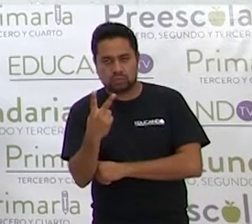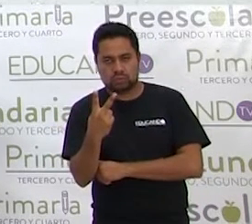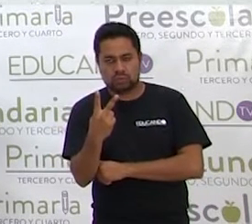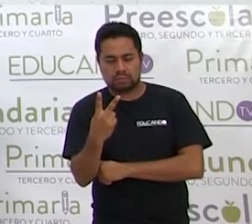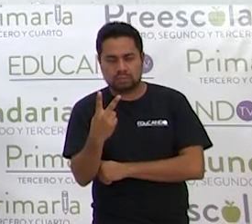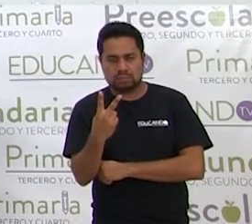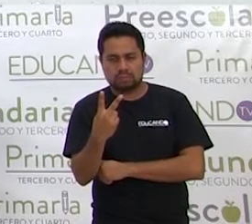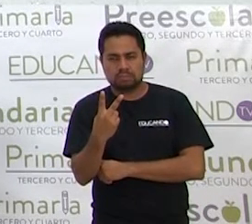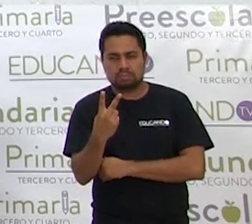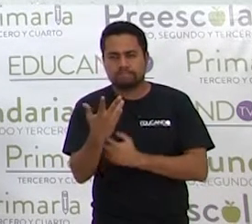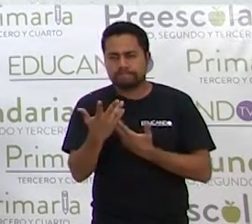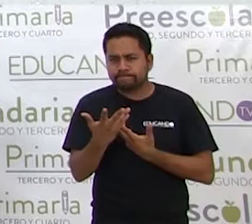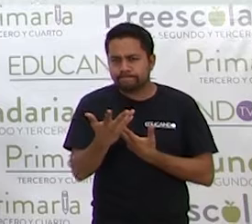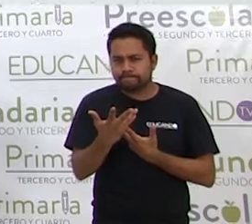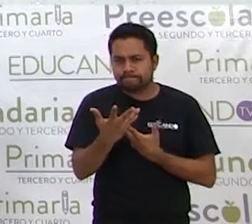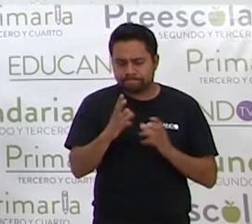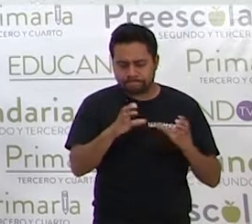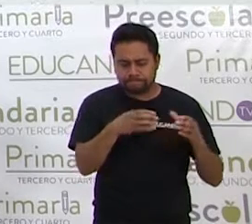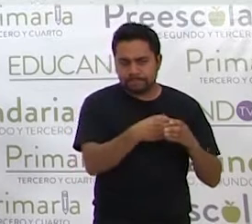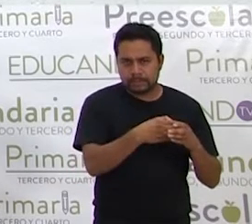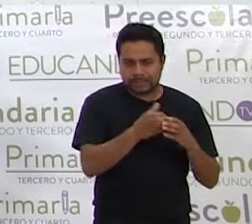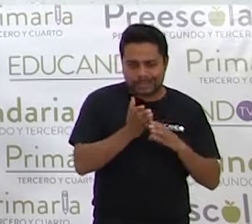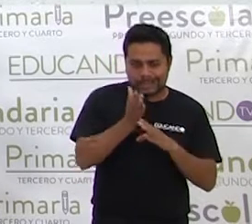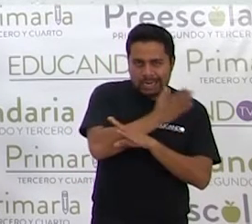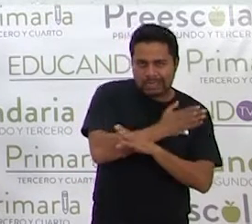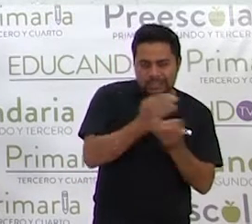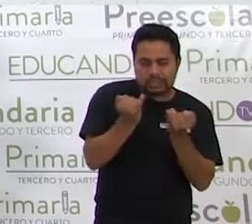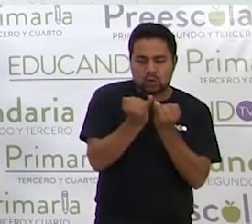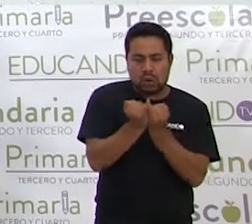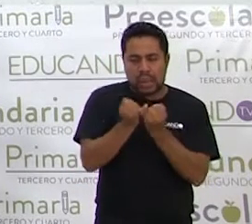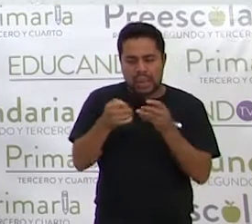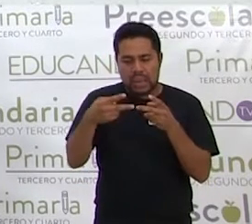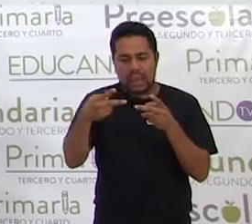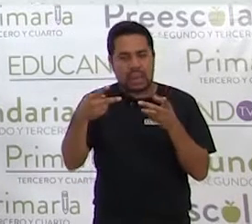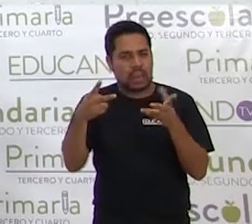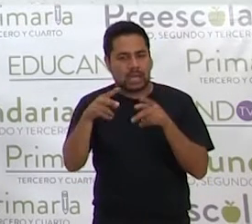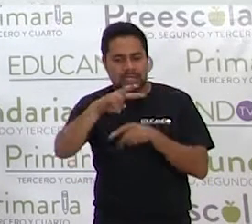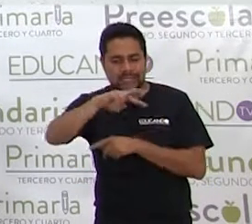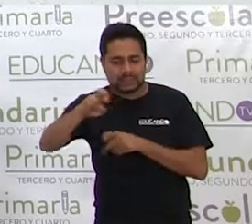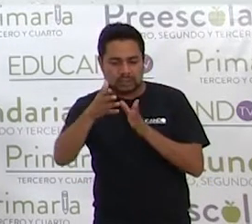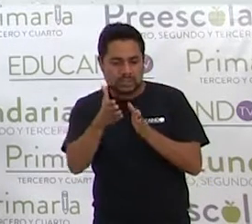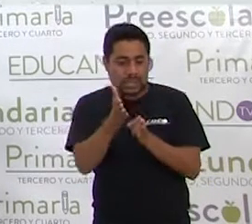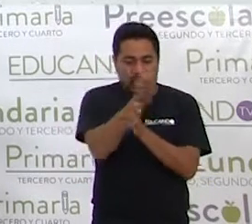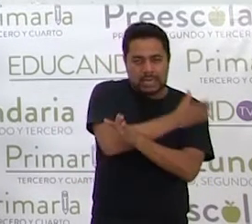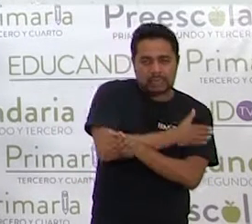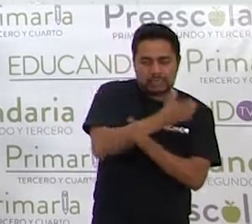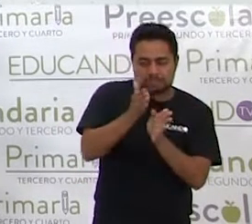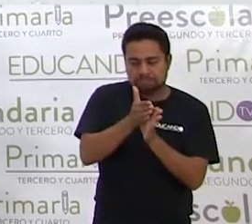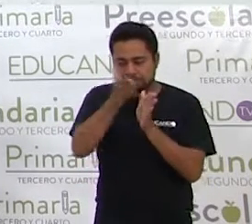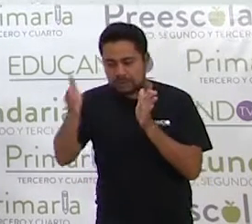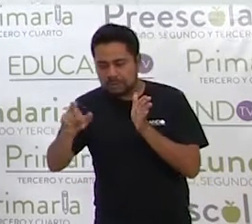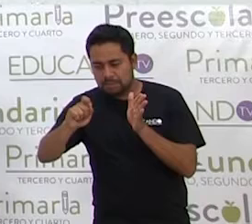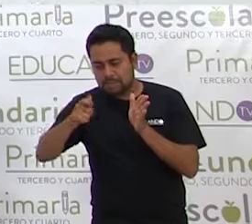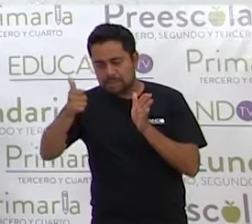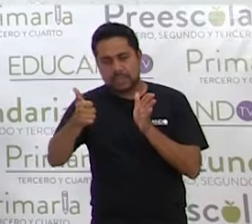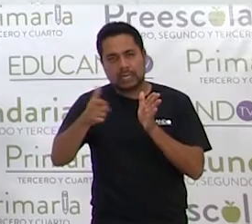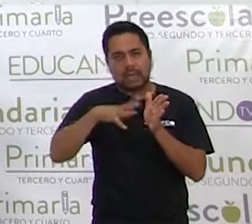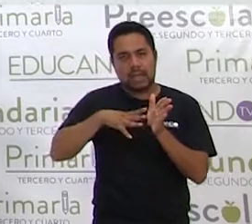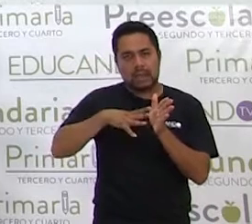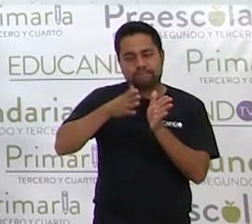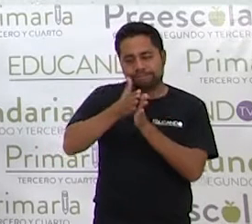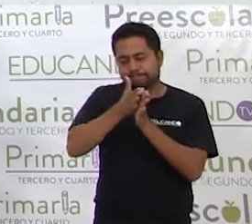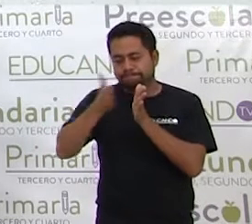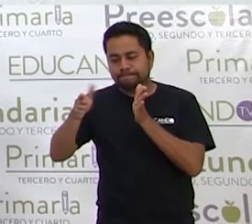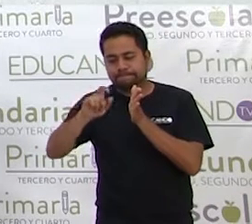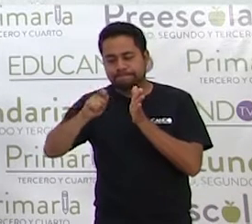un miembro que está antes del signo igual y el 26 es otro miembro que está después del